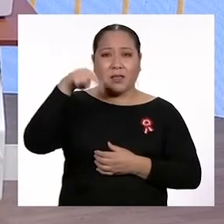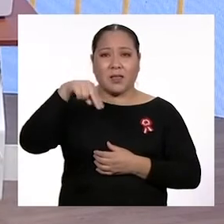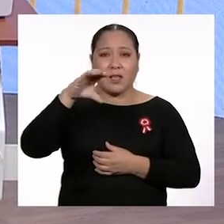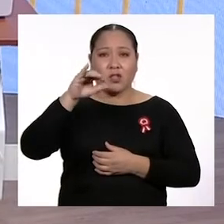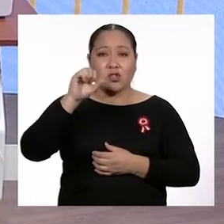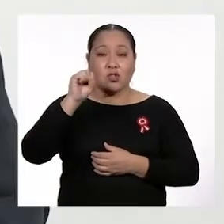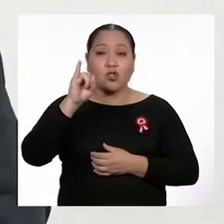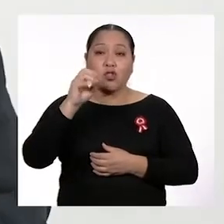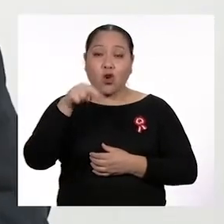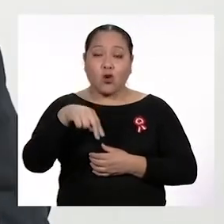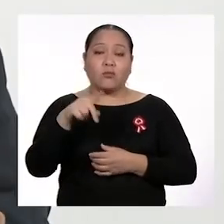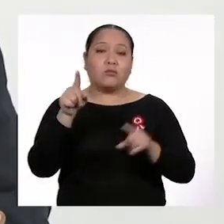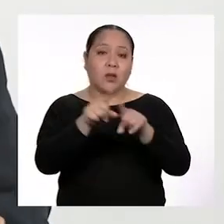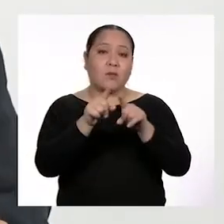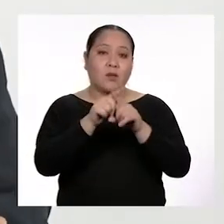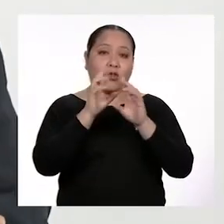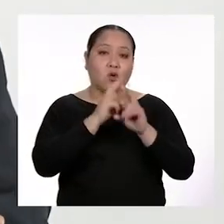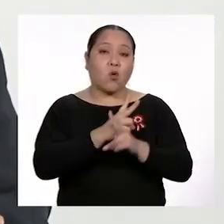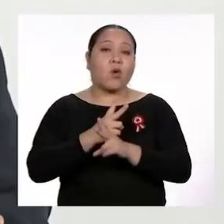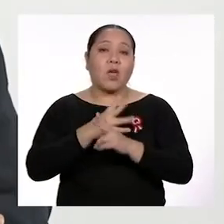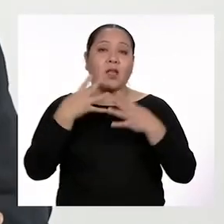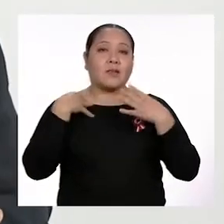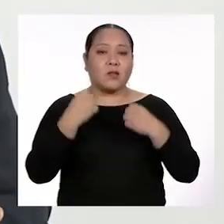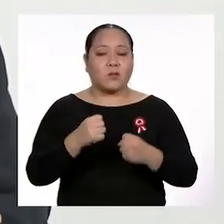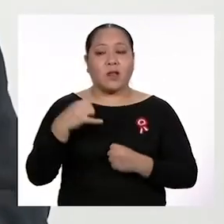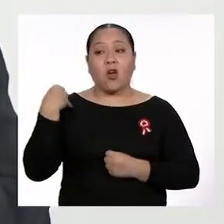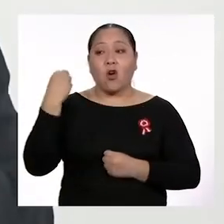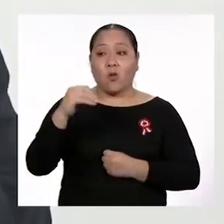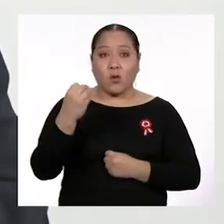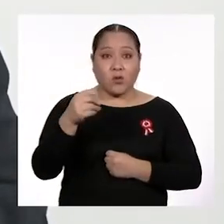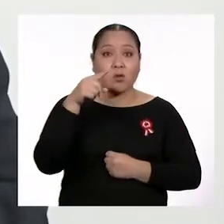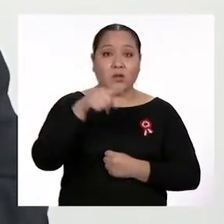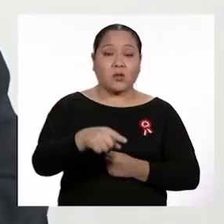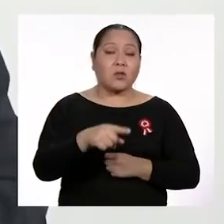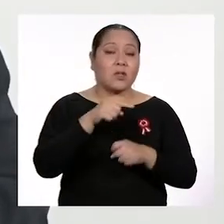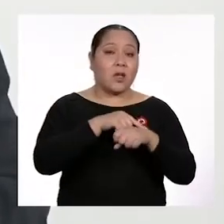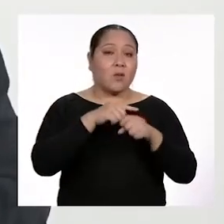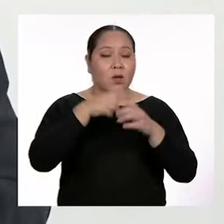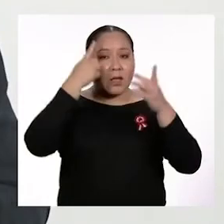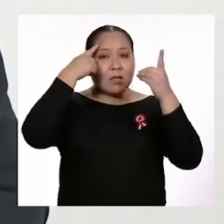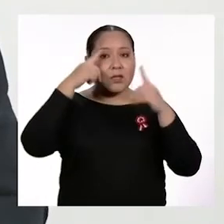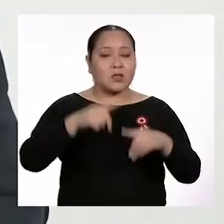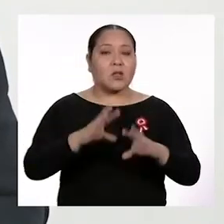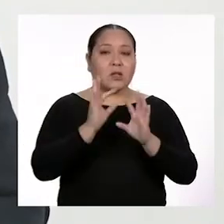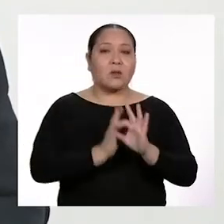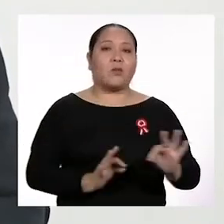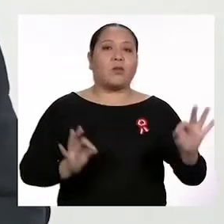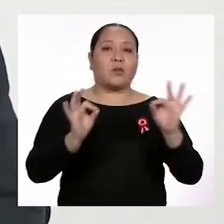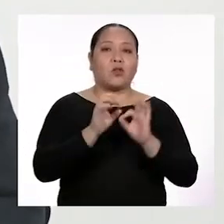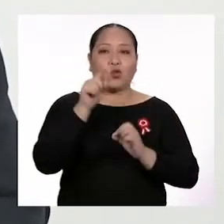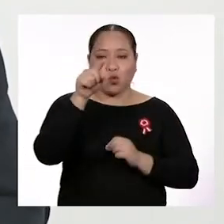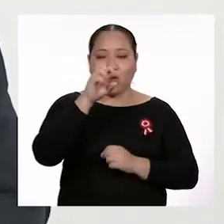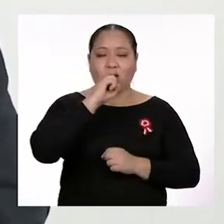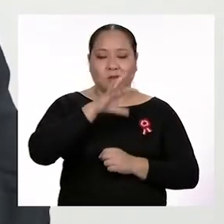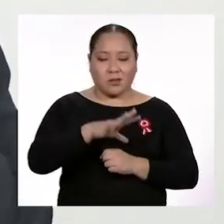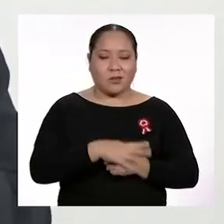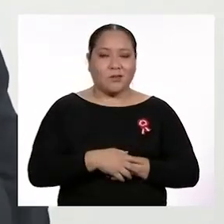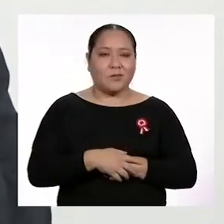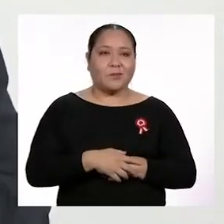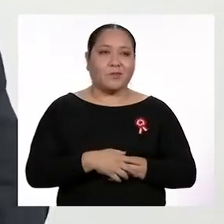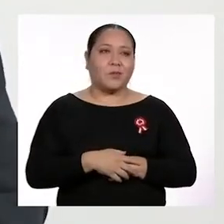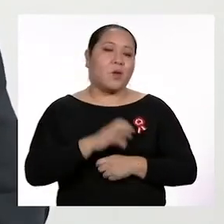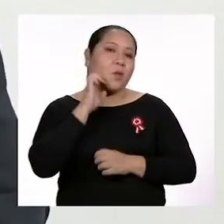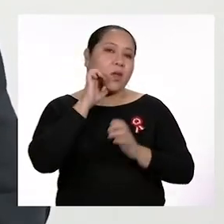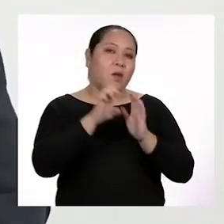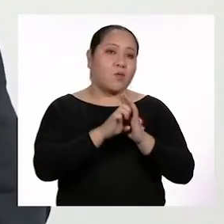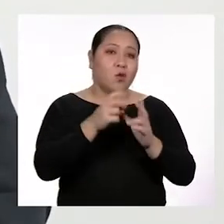es una de ellas. La adolescencia es el momento para decisiones importantes. Tú lo has dicho,